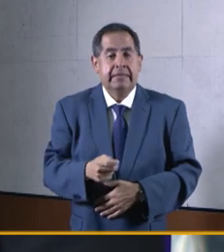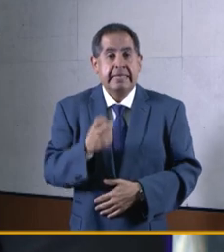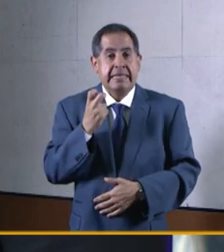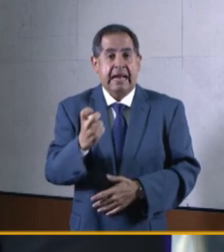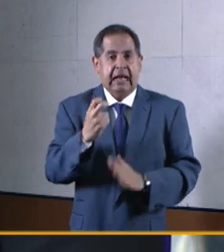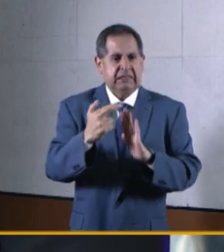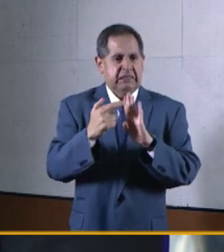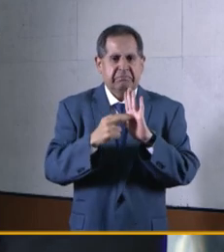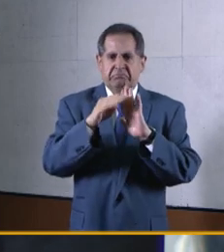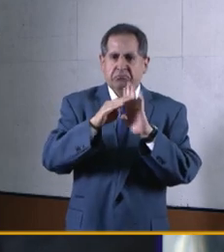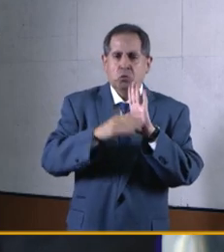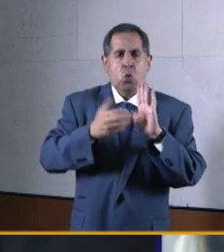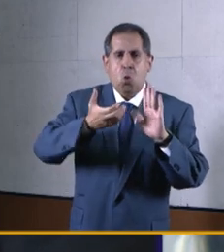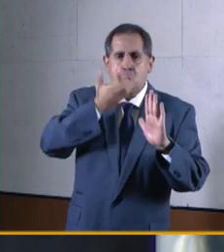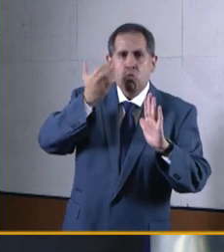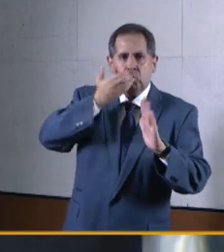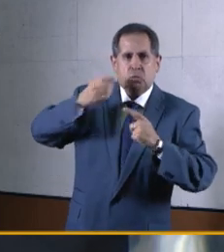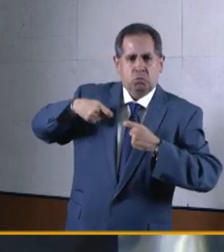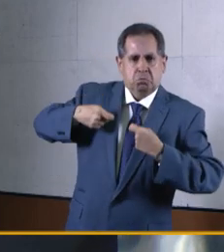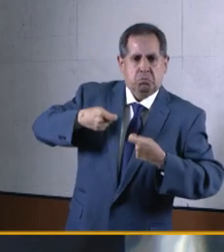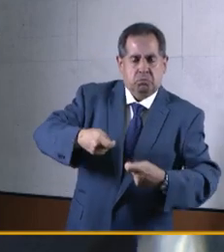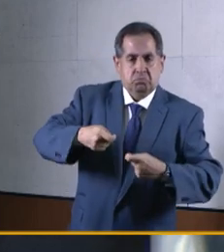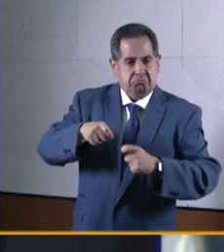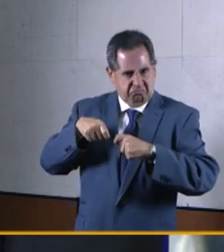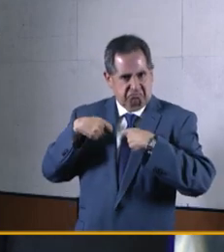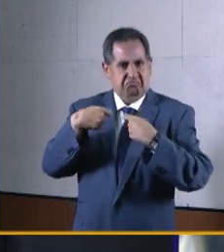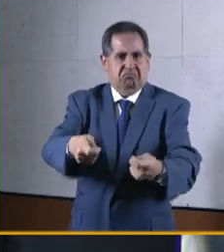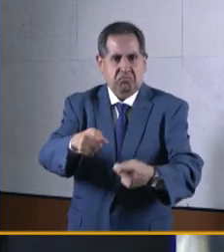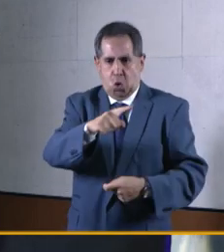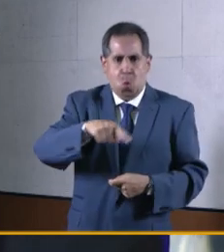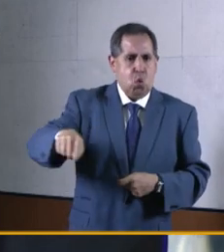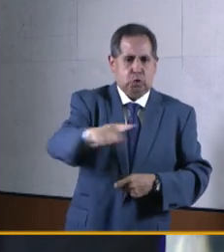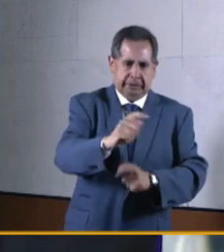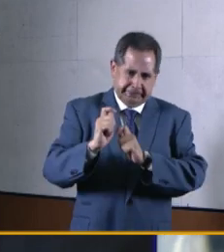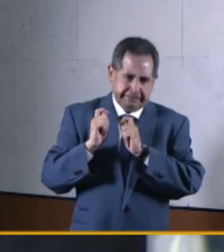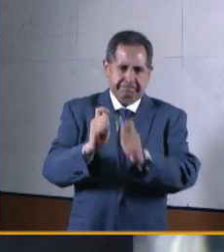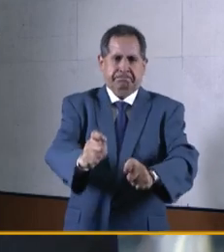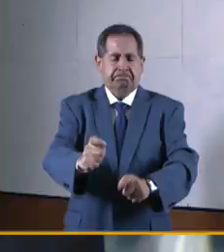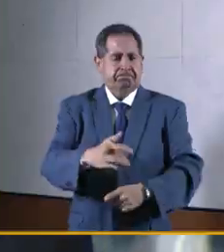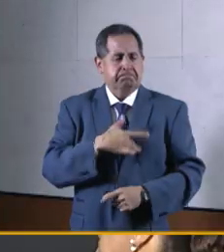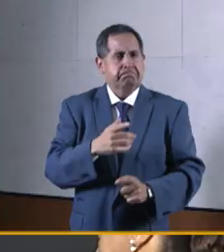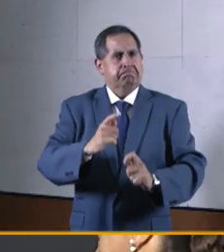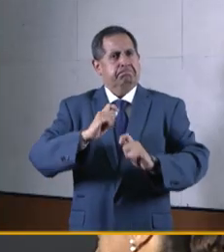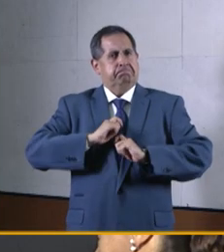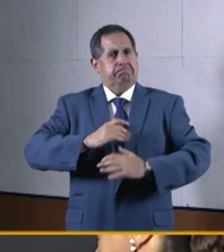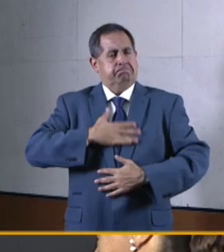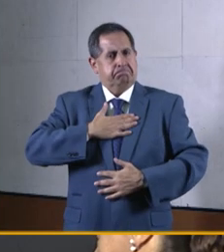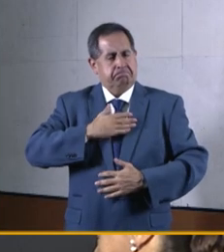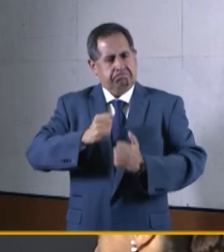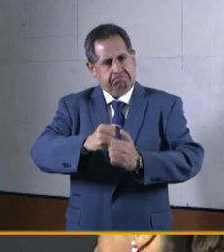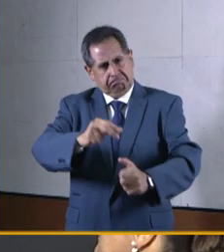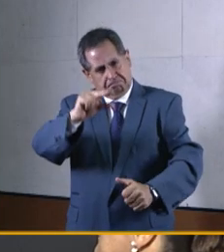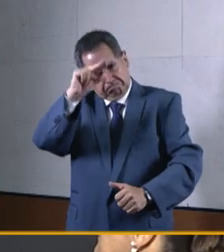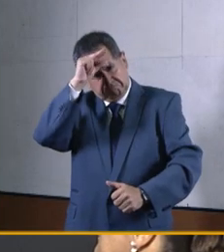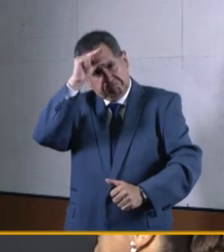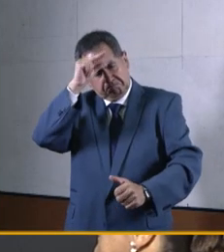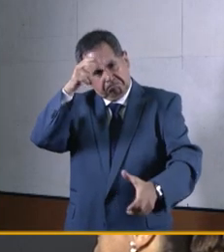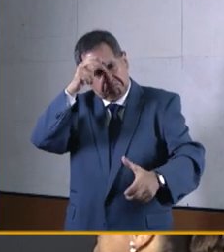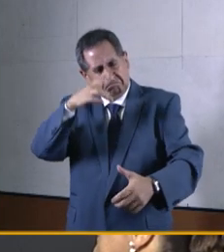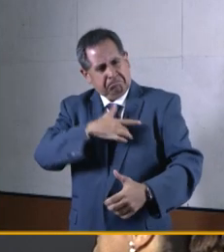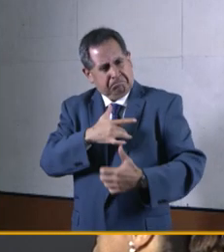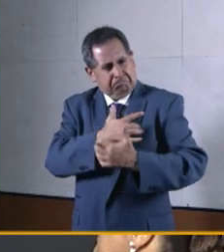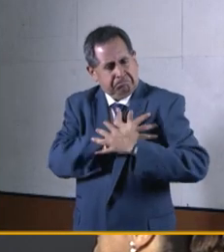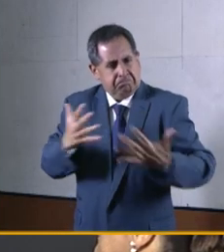compromisos y esas tradiciones ya son suyos los portarán y honrarán con inteligencia generosidad